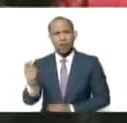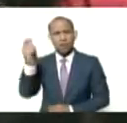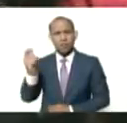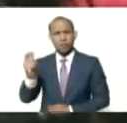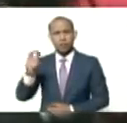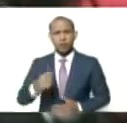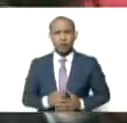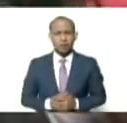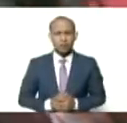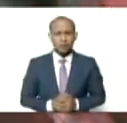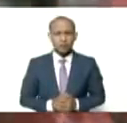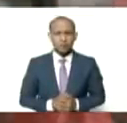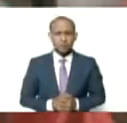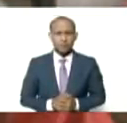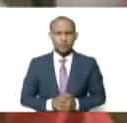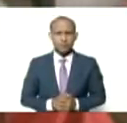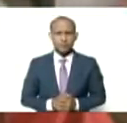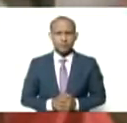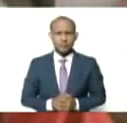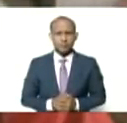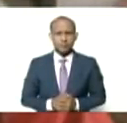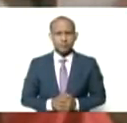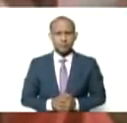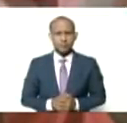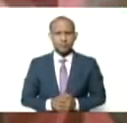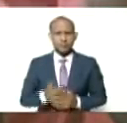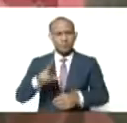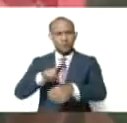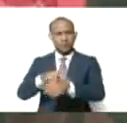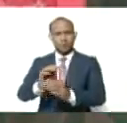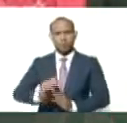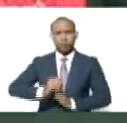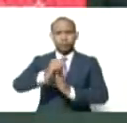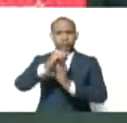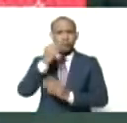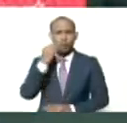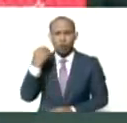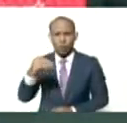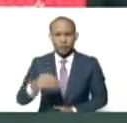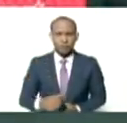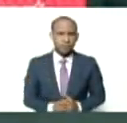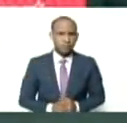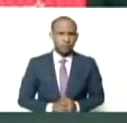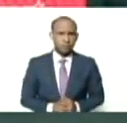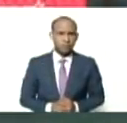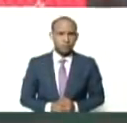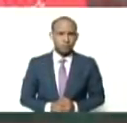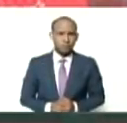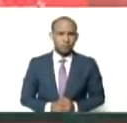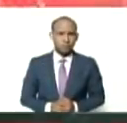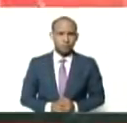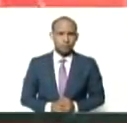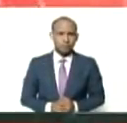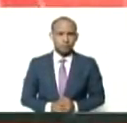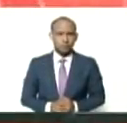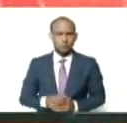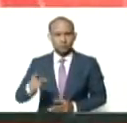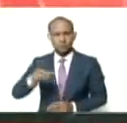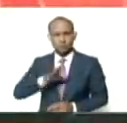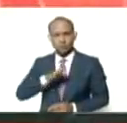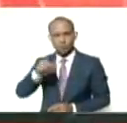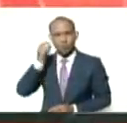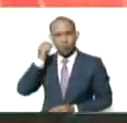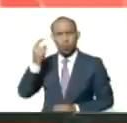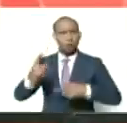médica, líder juvenil, y de las guanipas de verdad